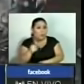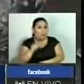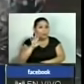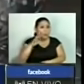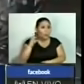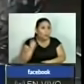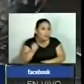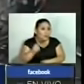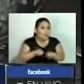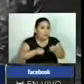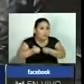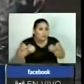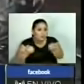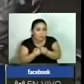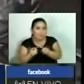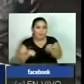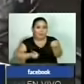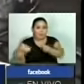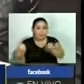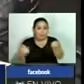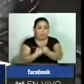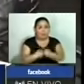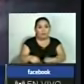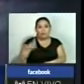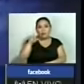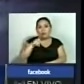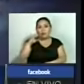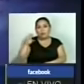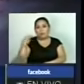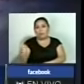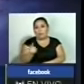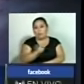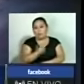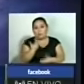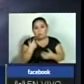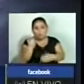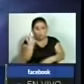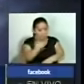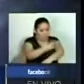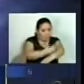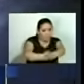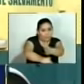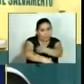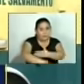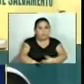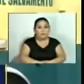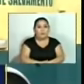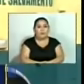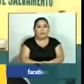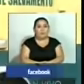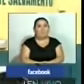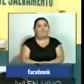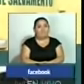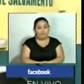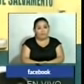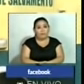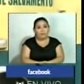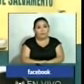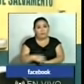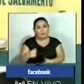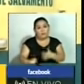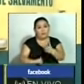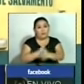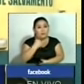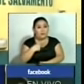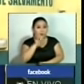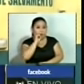percances viales, de los cuales más de 100 personas han resultado lesionadas. Es una lástima tener que